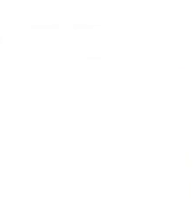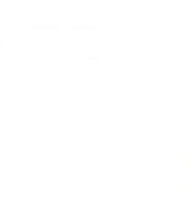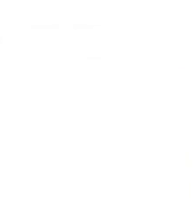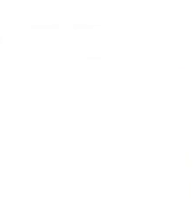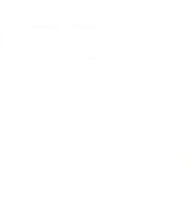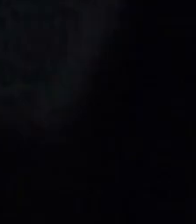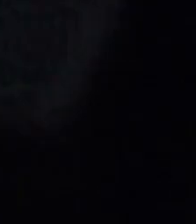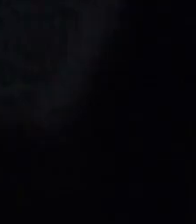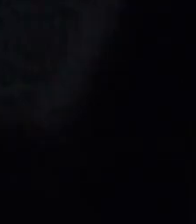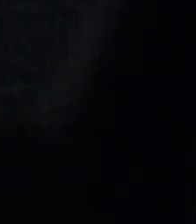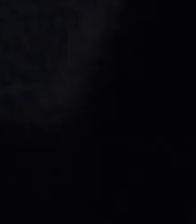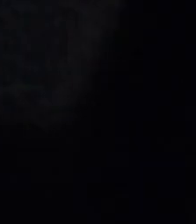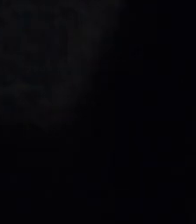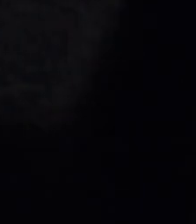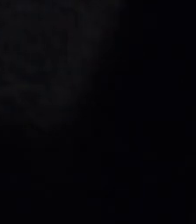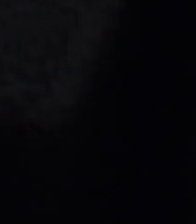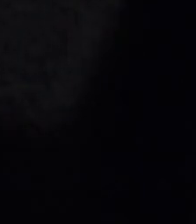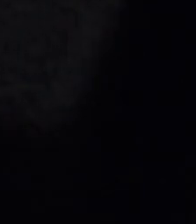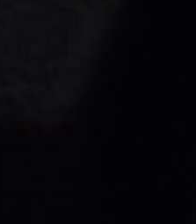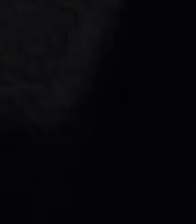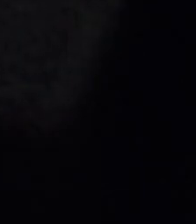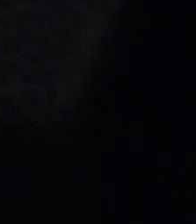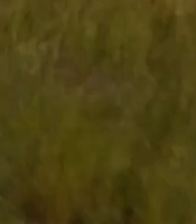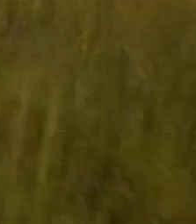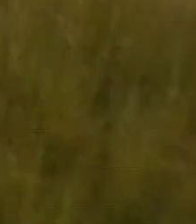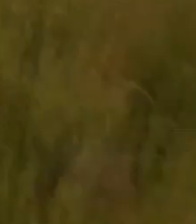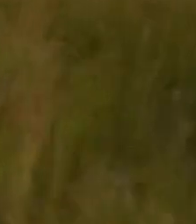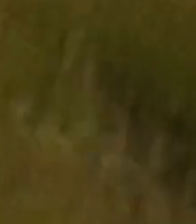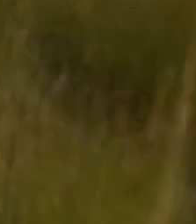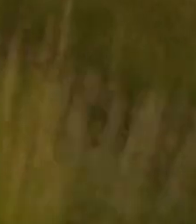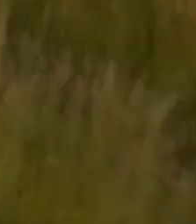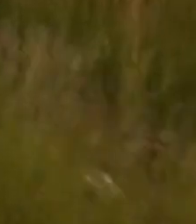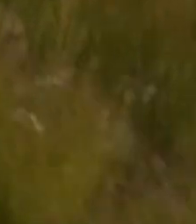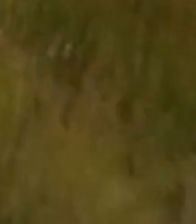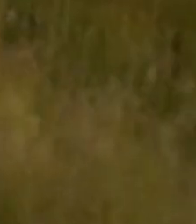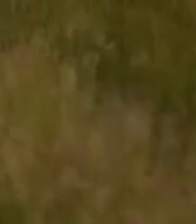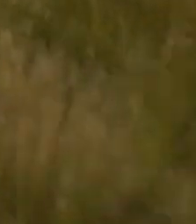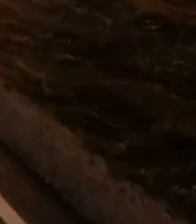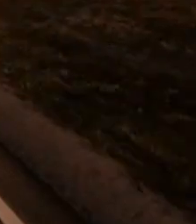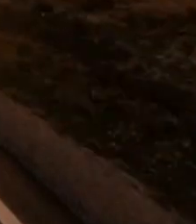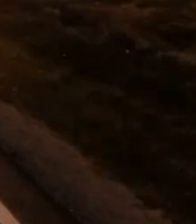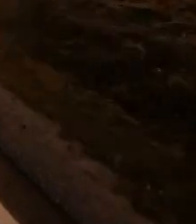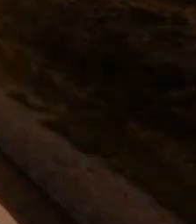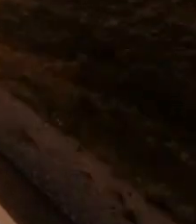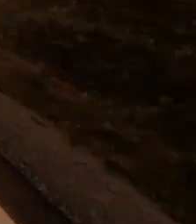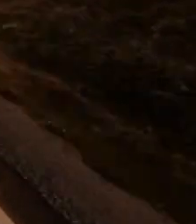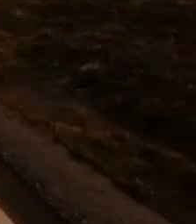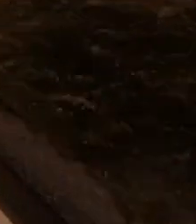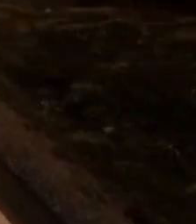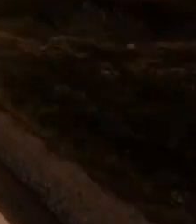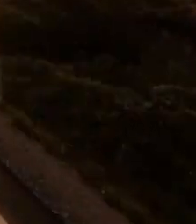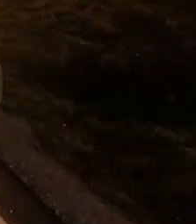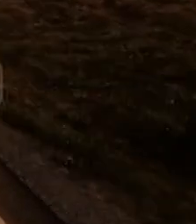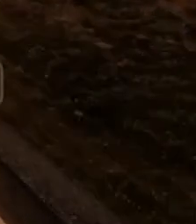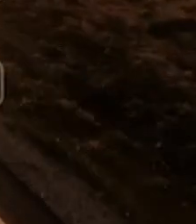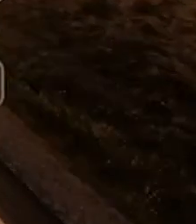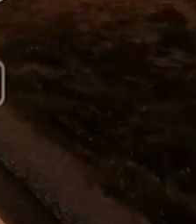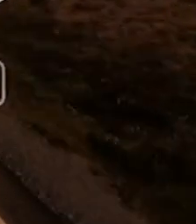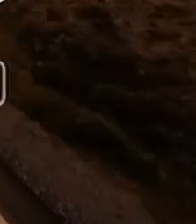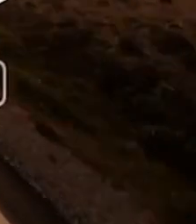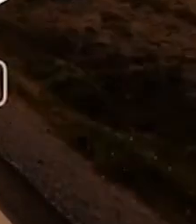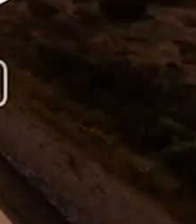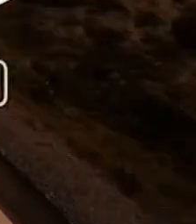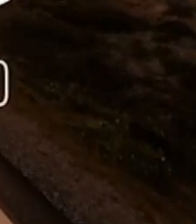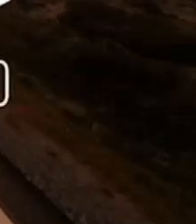de la República. Prepárate para un viaje lleno de sorpresas y felicidad. BN Vehículos presenta el